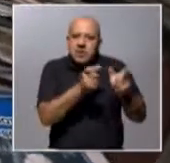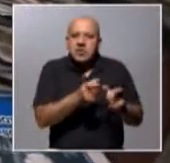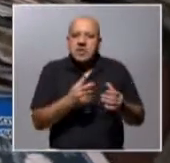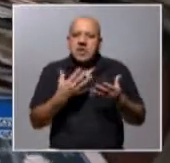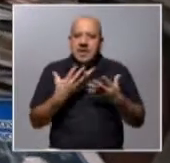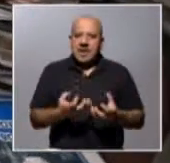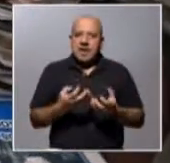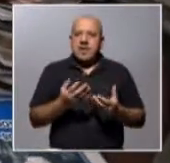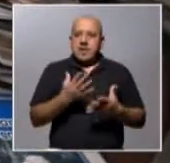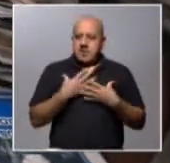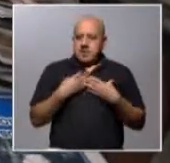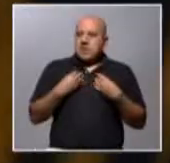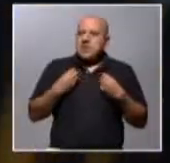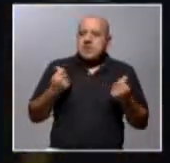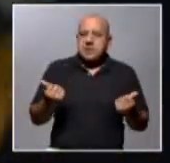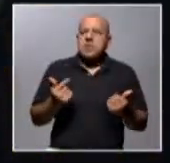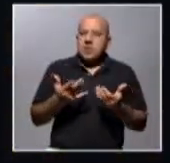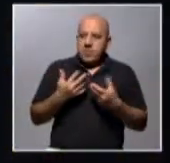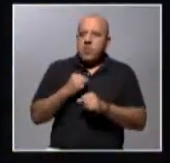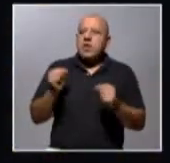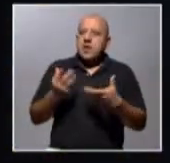algo que sentían que era digno.